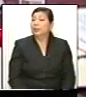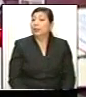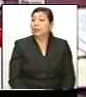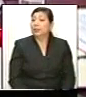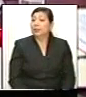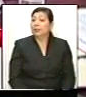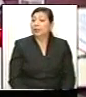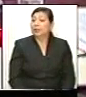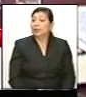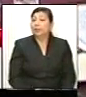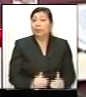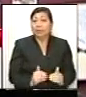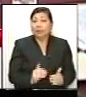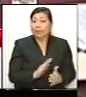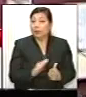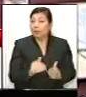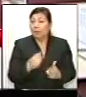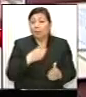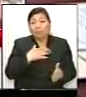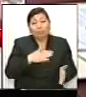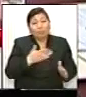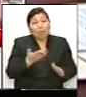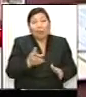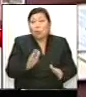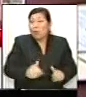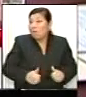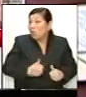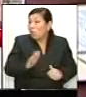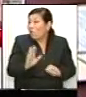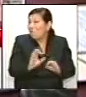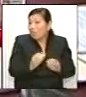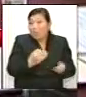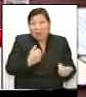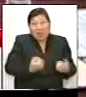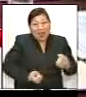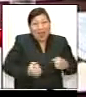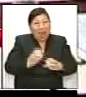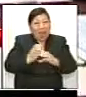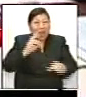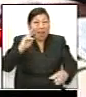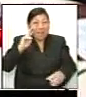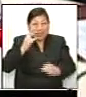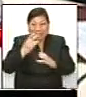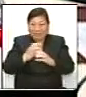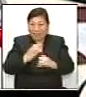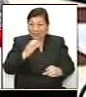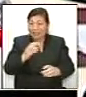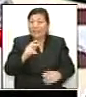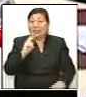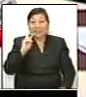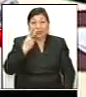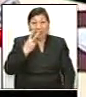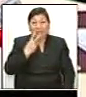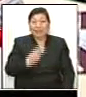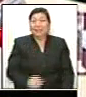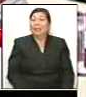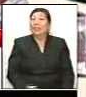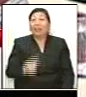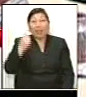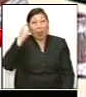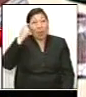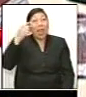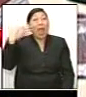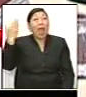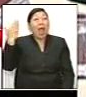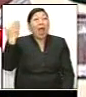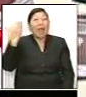el luto de todas las familias que han perdido la vida, no solamente en Fiore, sino en las Malvinas, en un contenedor,